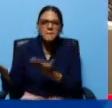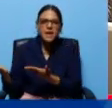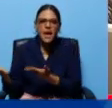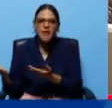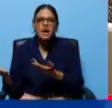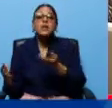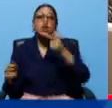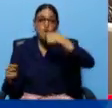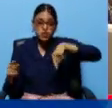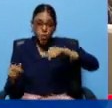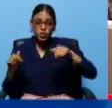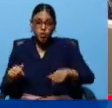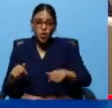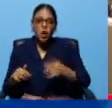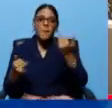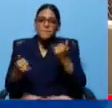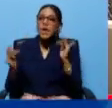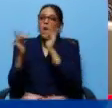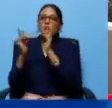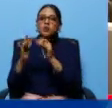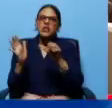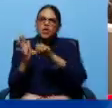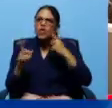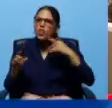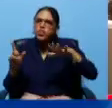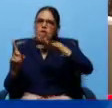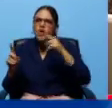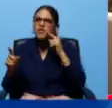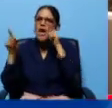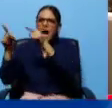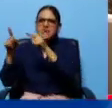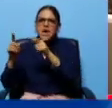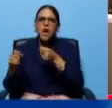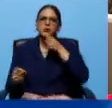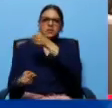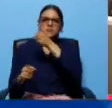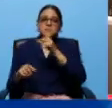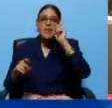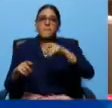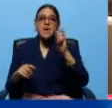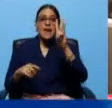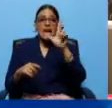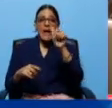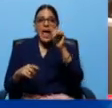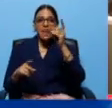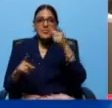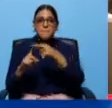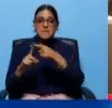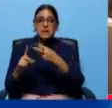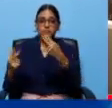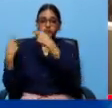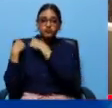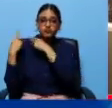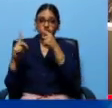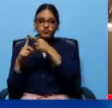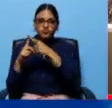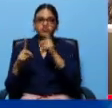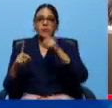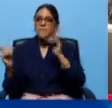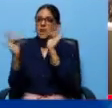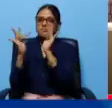en el este, vámonos para el sur. Allá está el general en jefe Vladimir Padrino López,